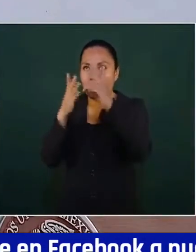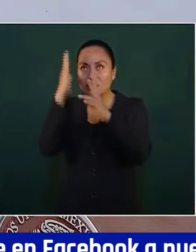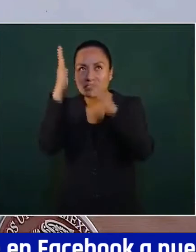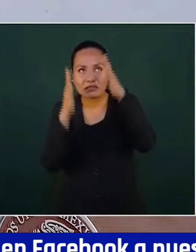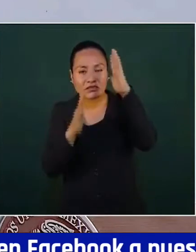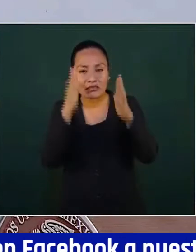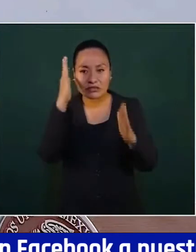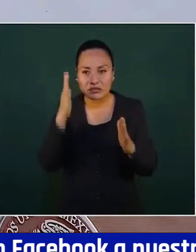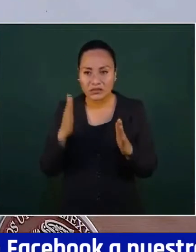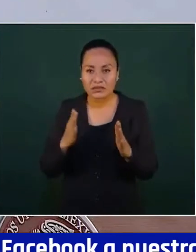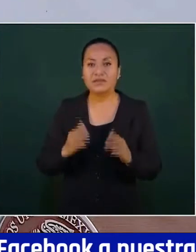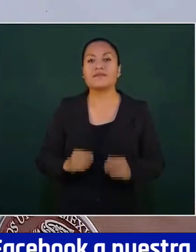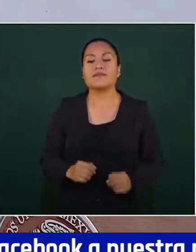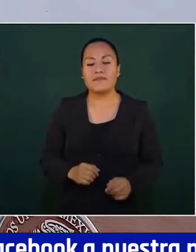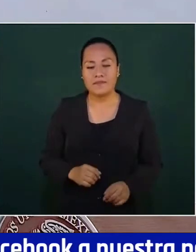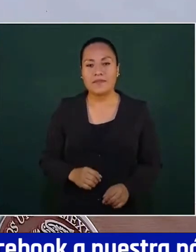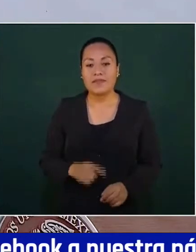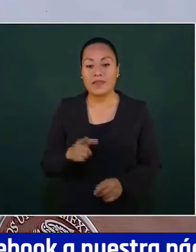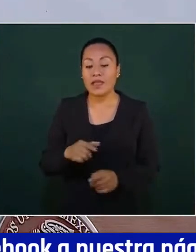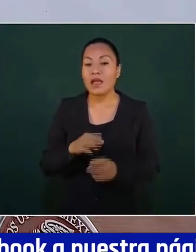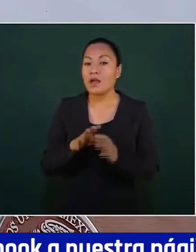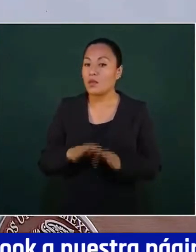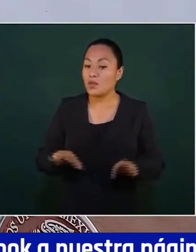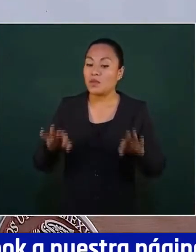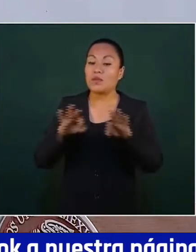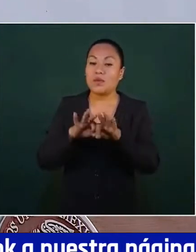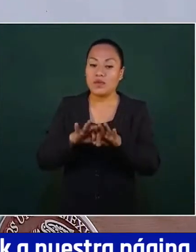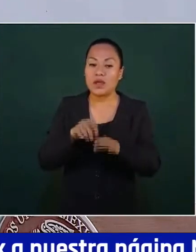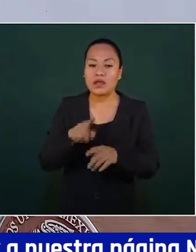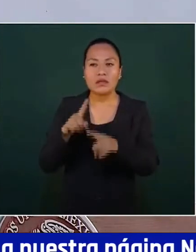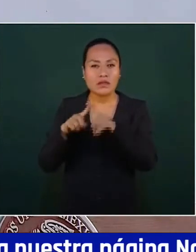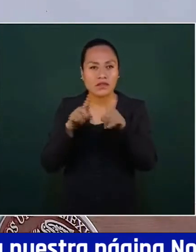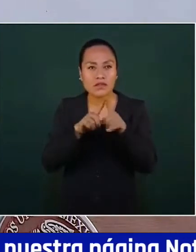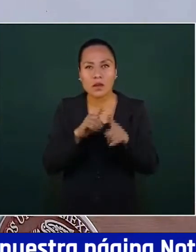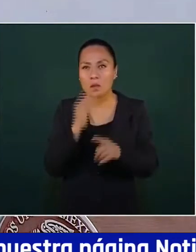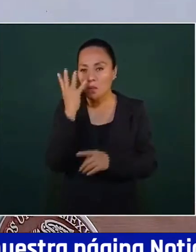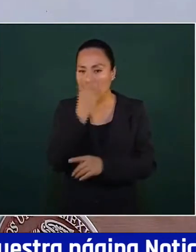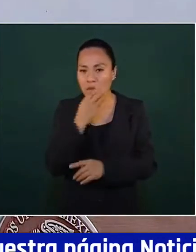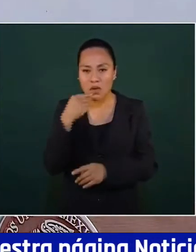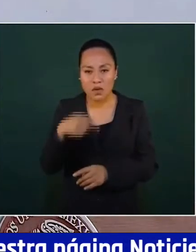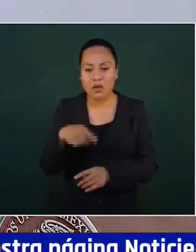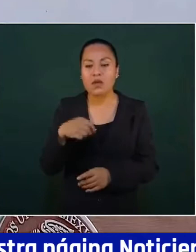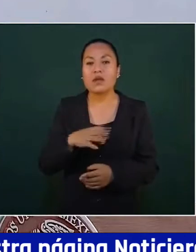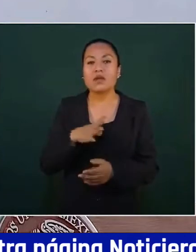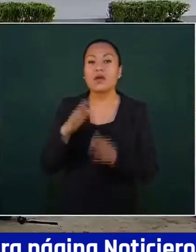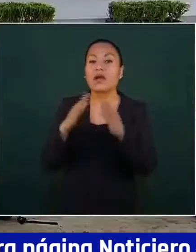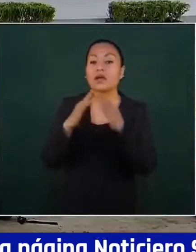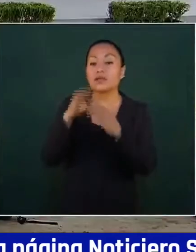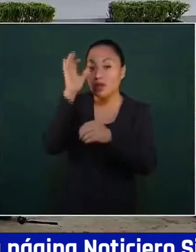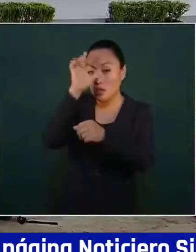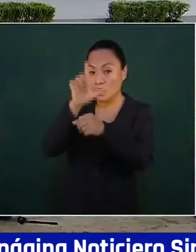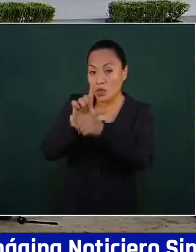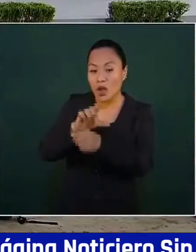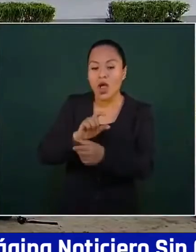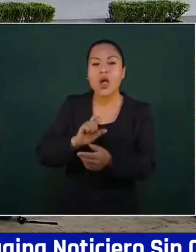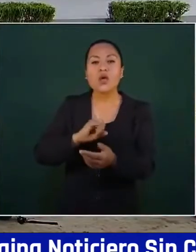muy importante, en muchos simbolismos de la Casa de la Cultura en Juchitán.